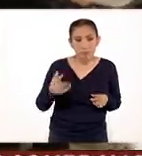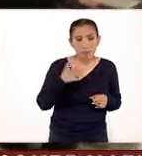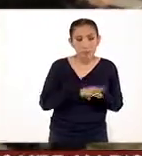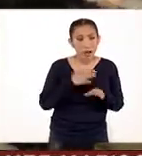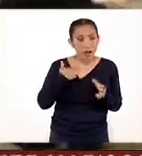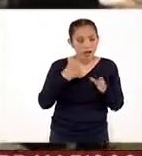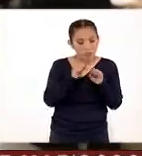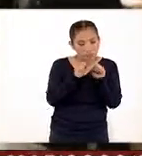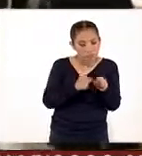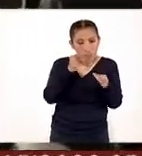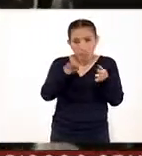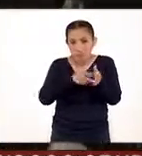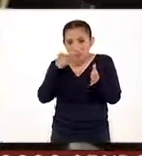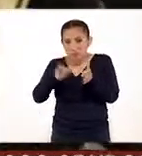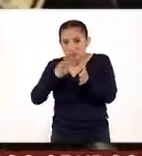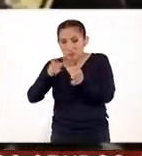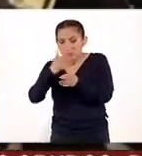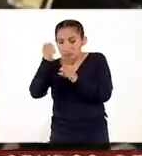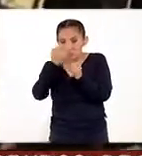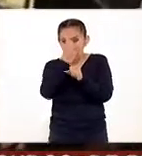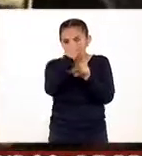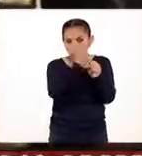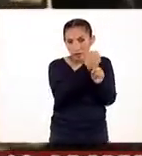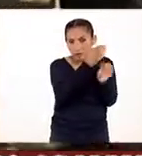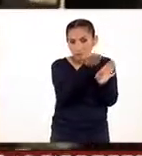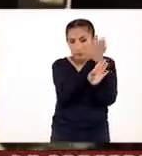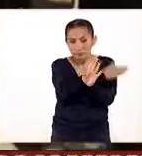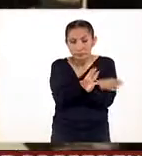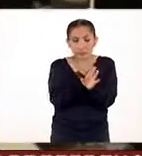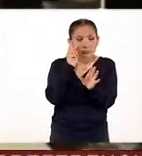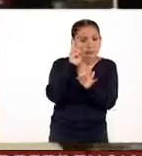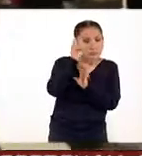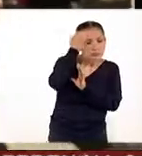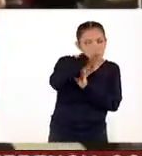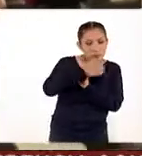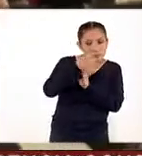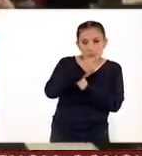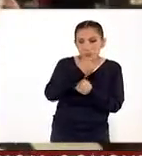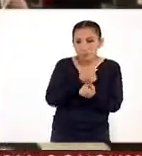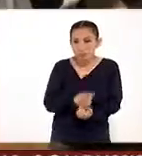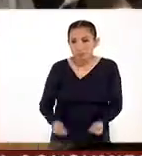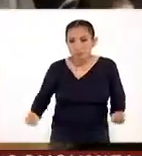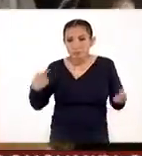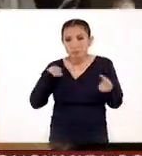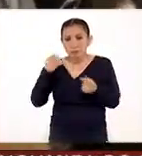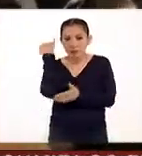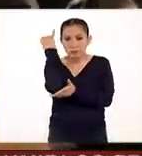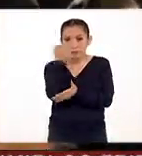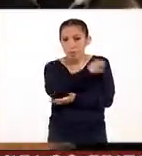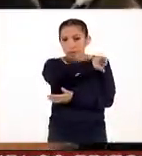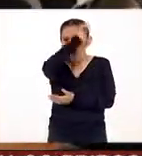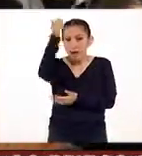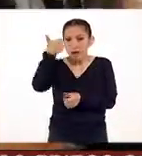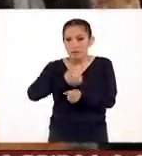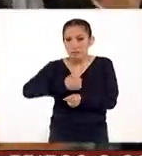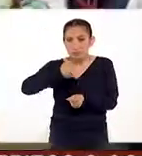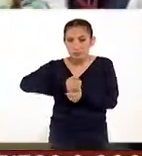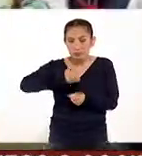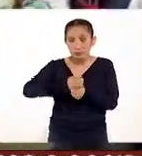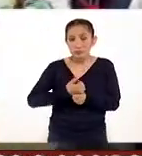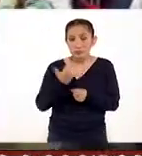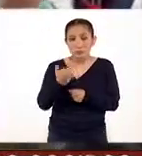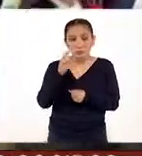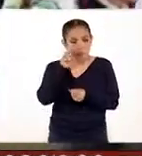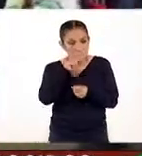manera sistemática ya desde hace un par de años y hemos evaluado niños que están desde el preescolar hasta 6º grado